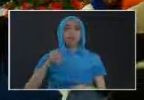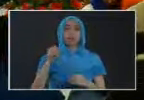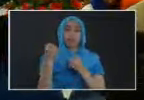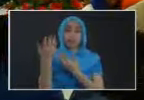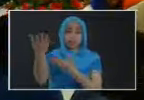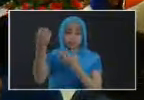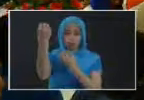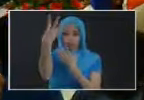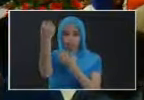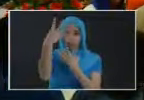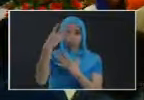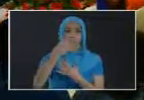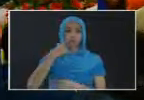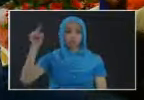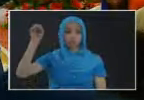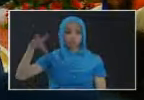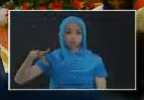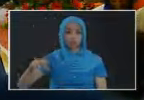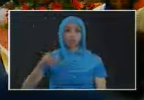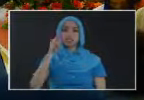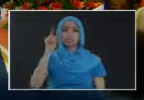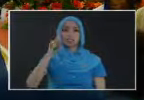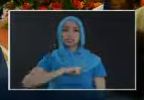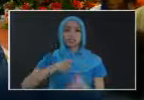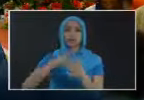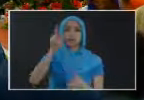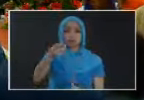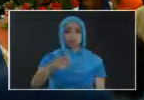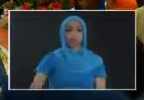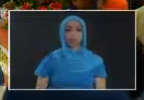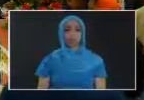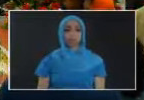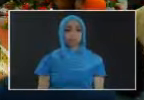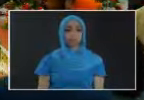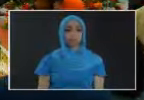Amén. Que Dios le bendiga y que el Señor vaya con usted, hermano.